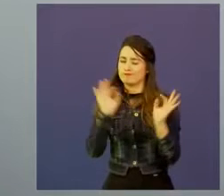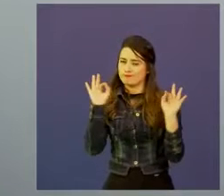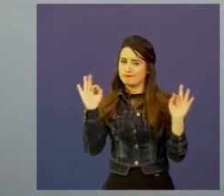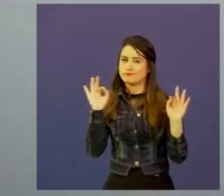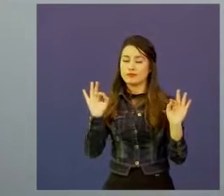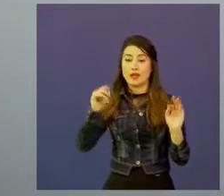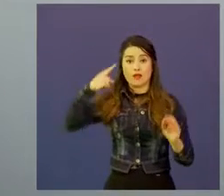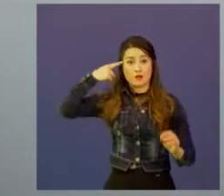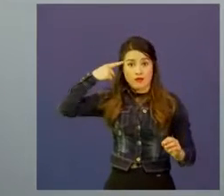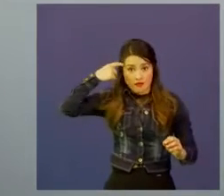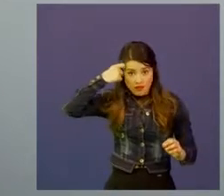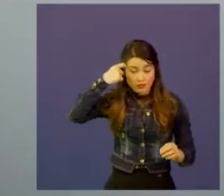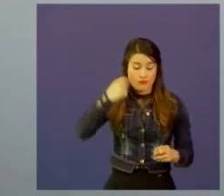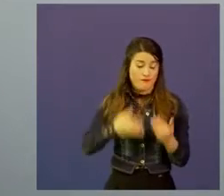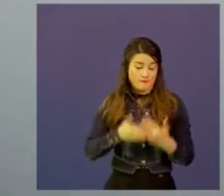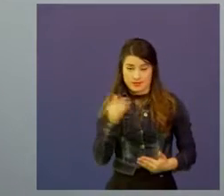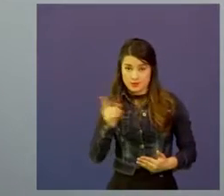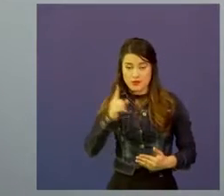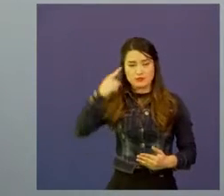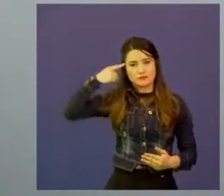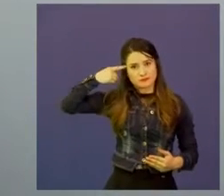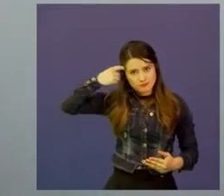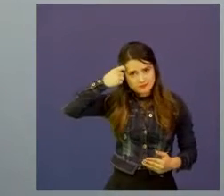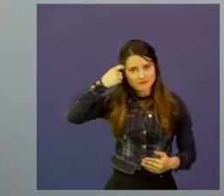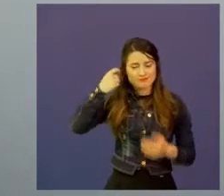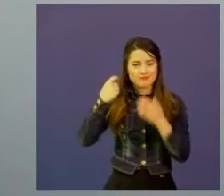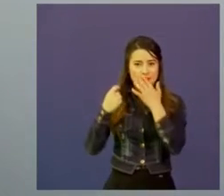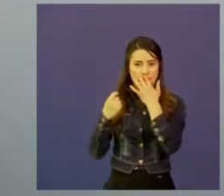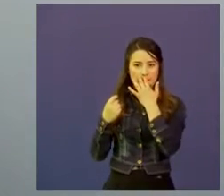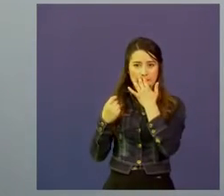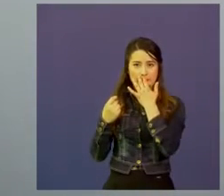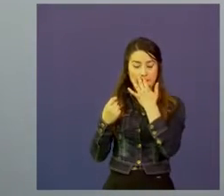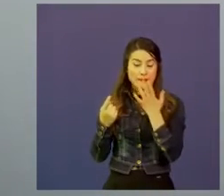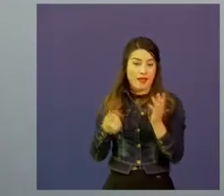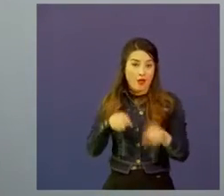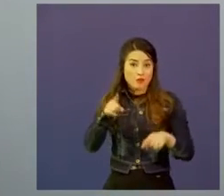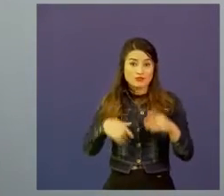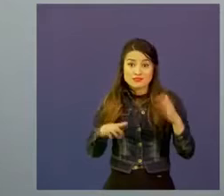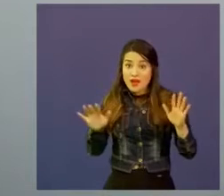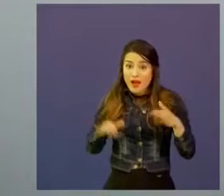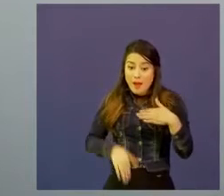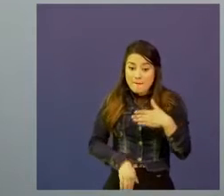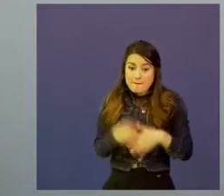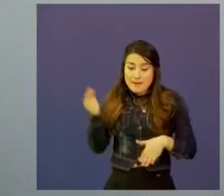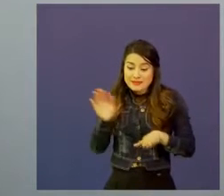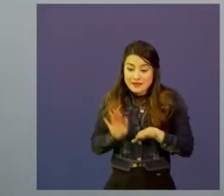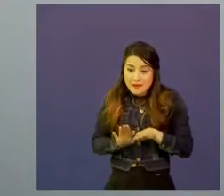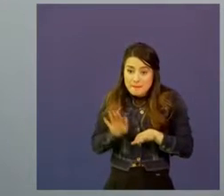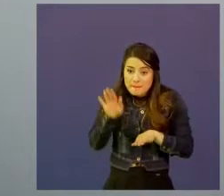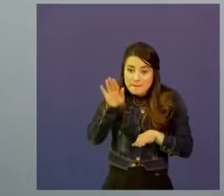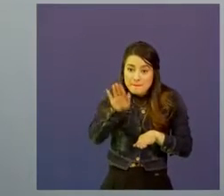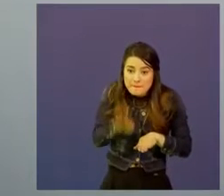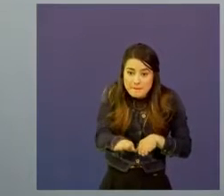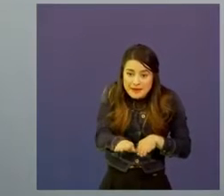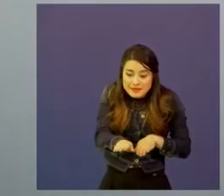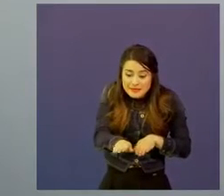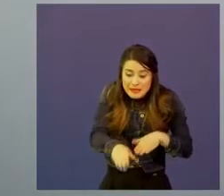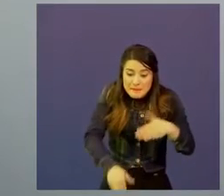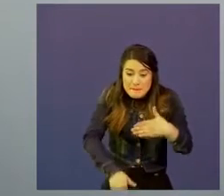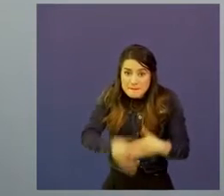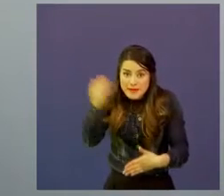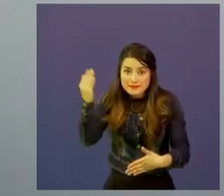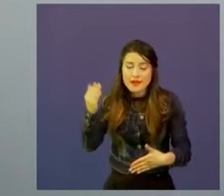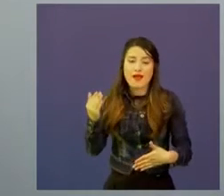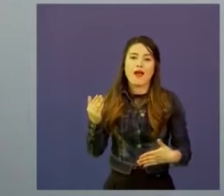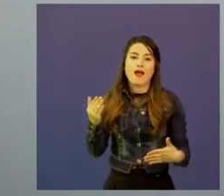poder obtener buenos resultados. Yo los invitaría a que, ya que están motivados, ese es el primer paso, por decirlo así, inviten a